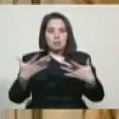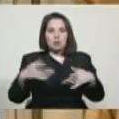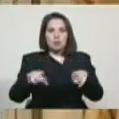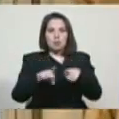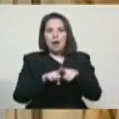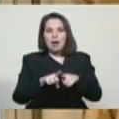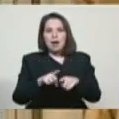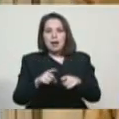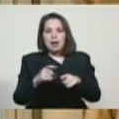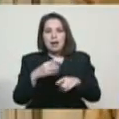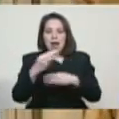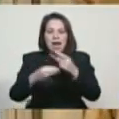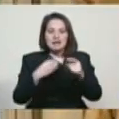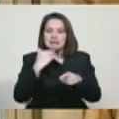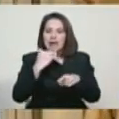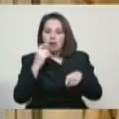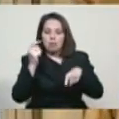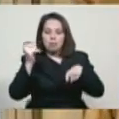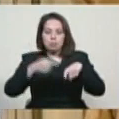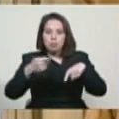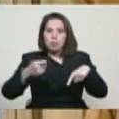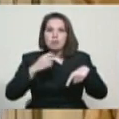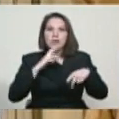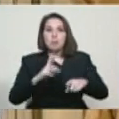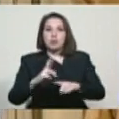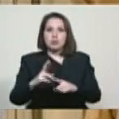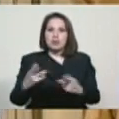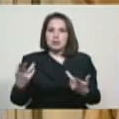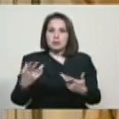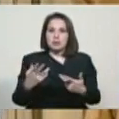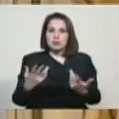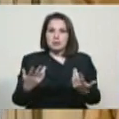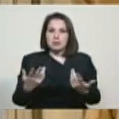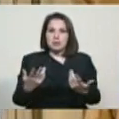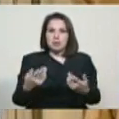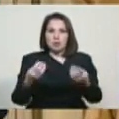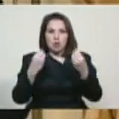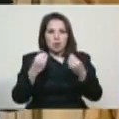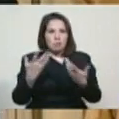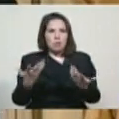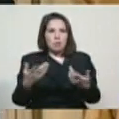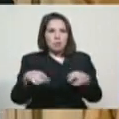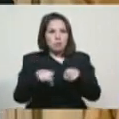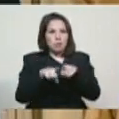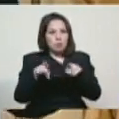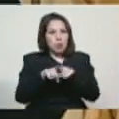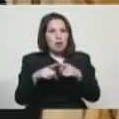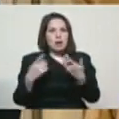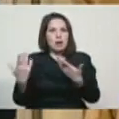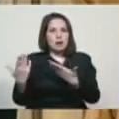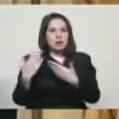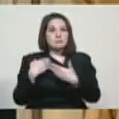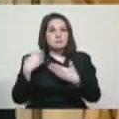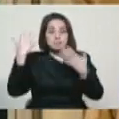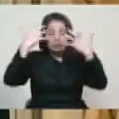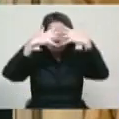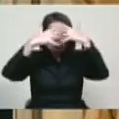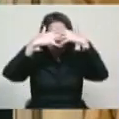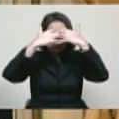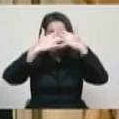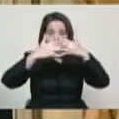es Ernesto. La rótula, la rodilla hace así. Son reflejos condicionados del cerebro